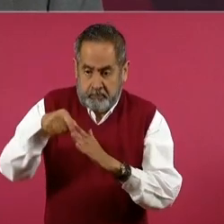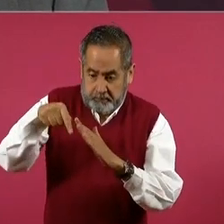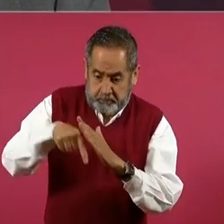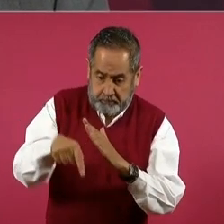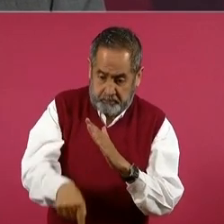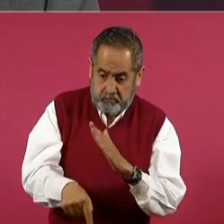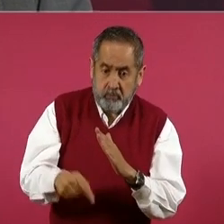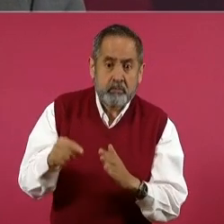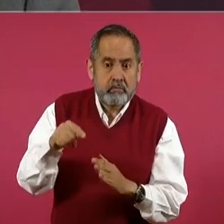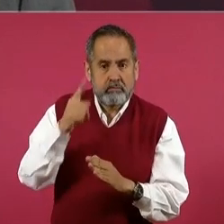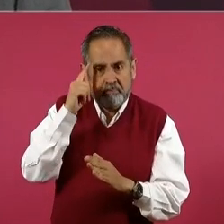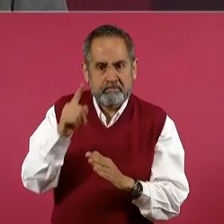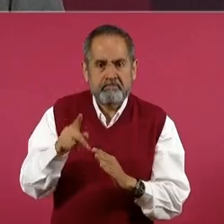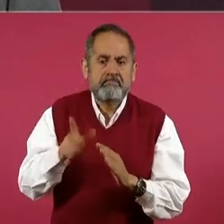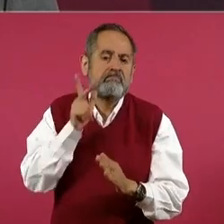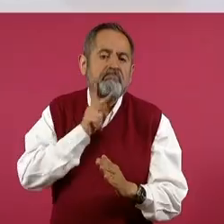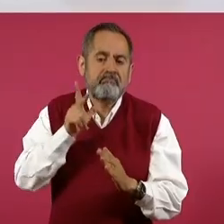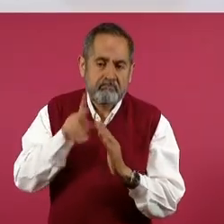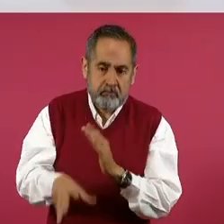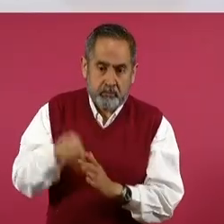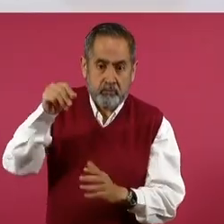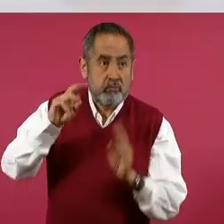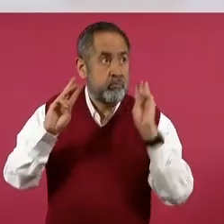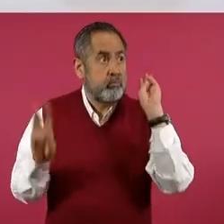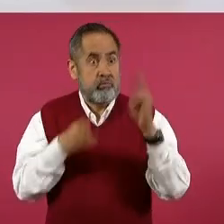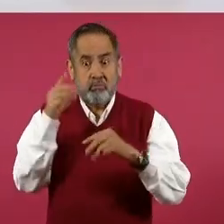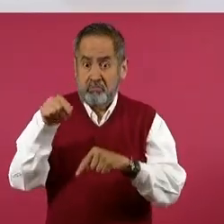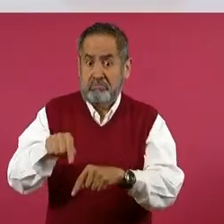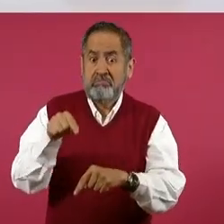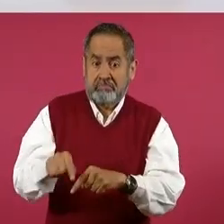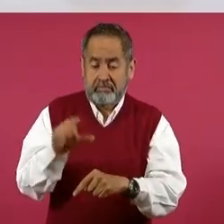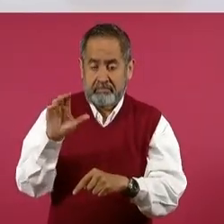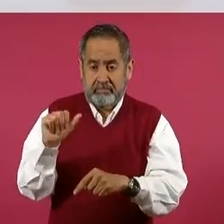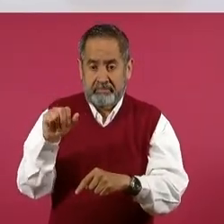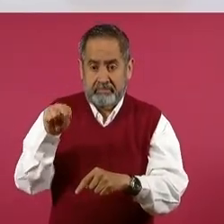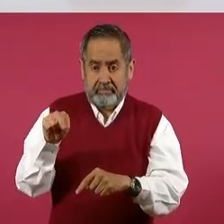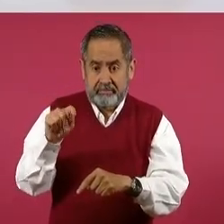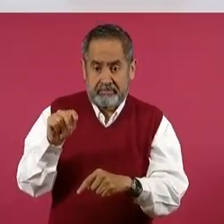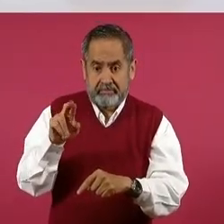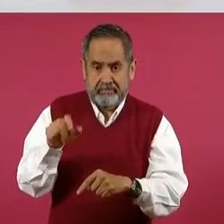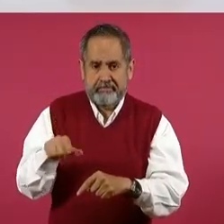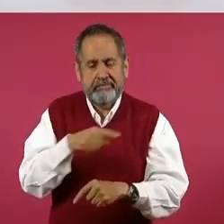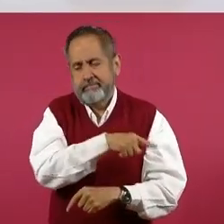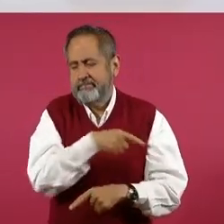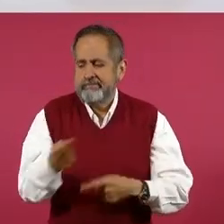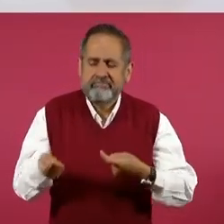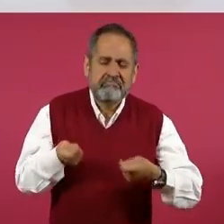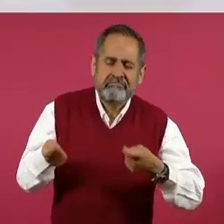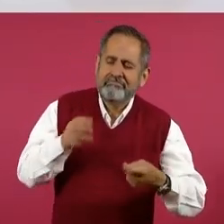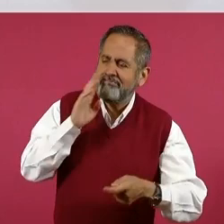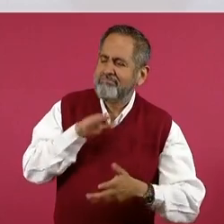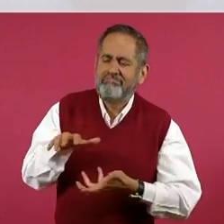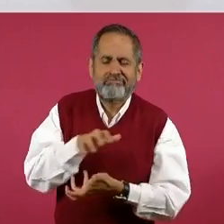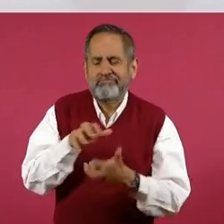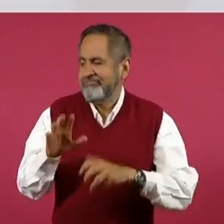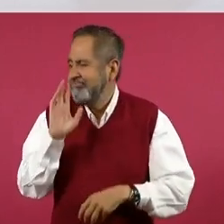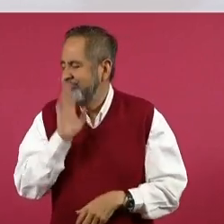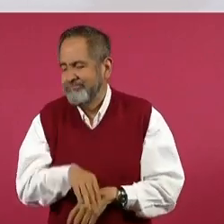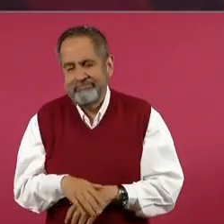campos petroleros más importantes del mundo, que lo manejaron de